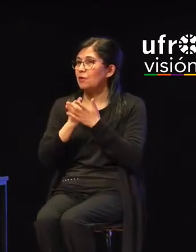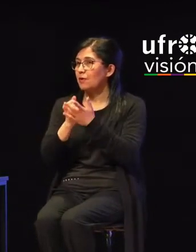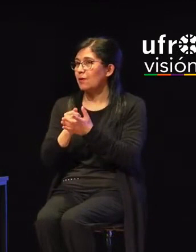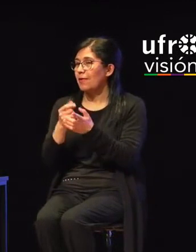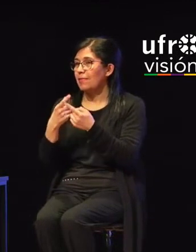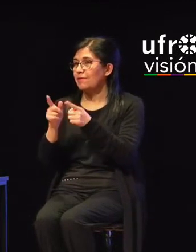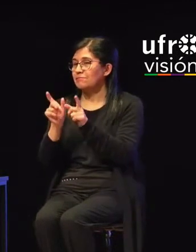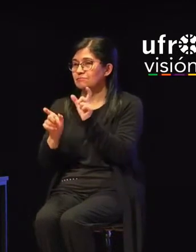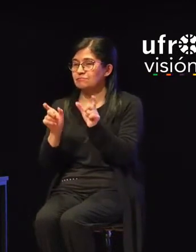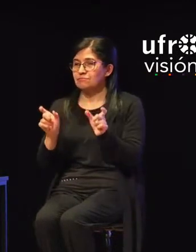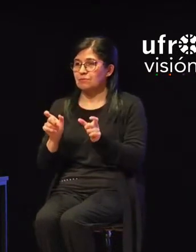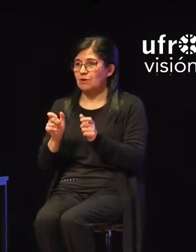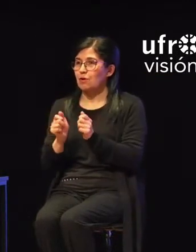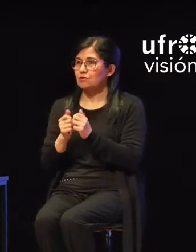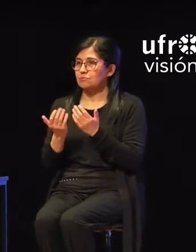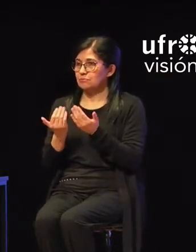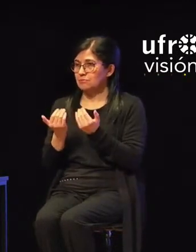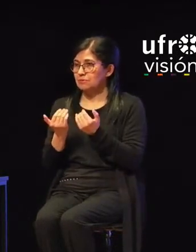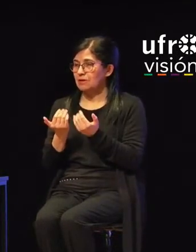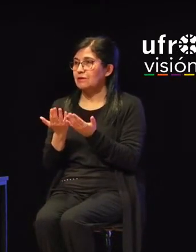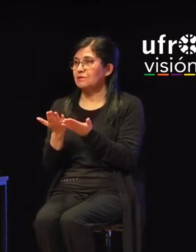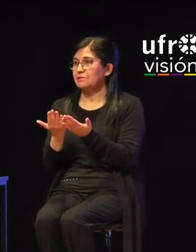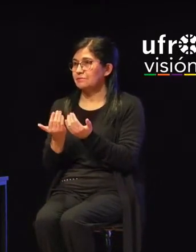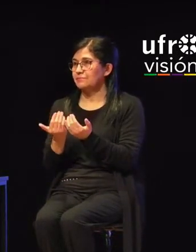necesidades de salud de la población que así lo requiera,